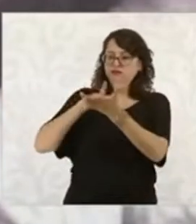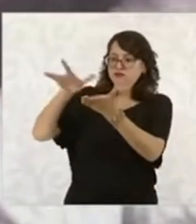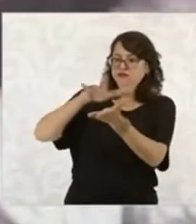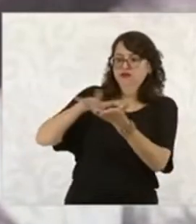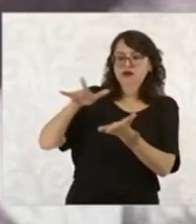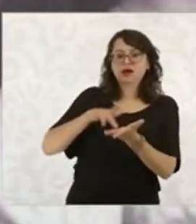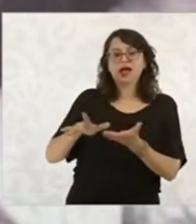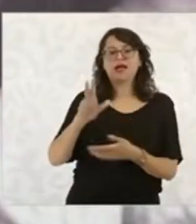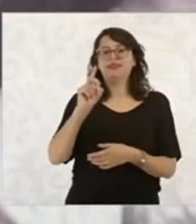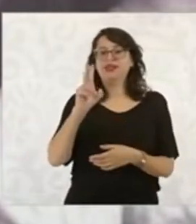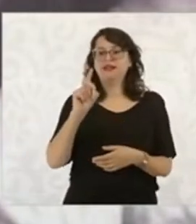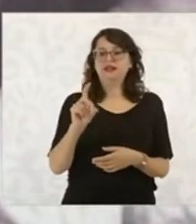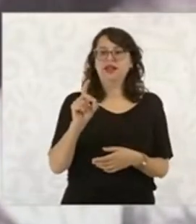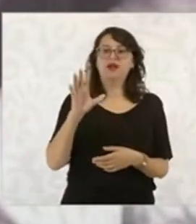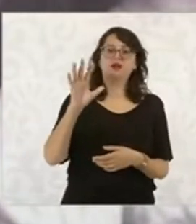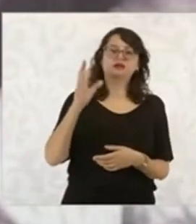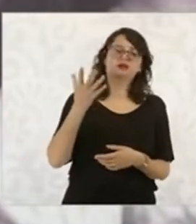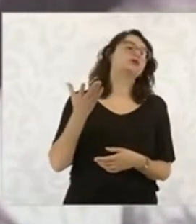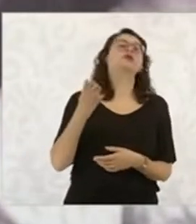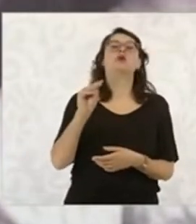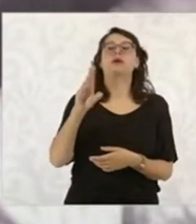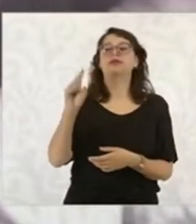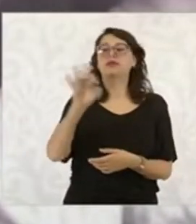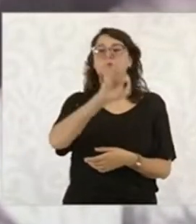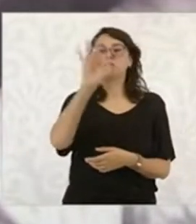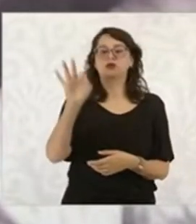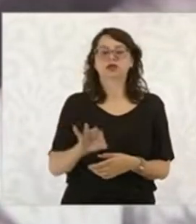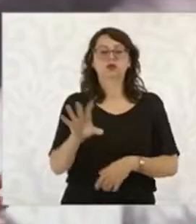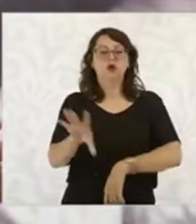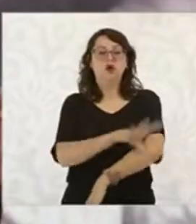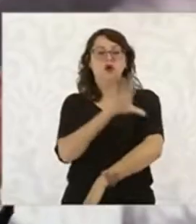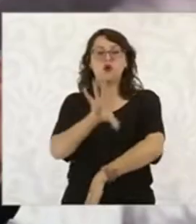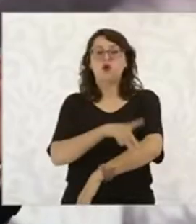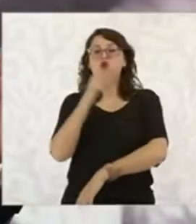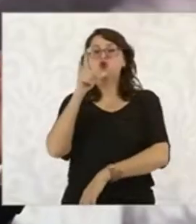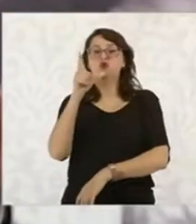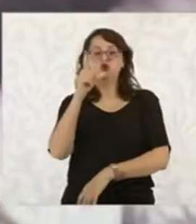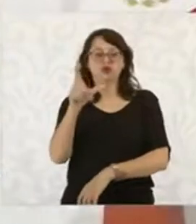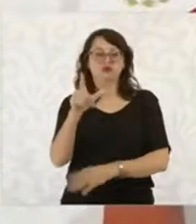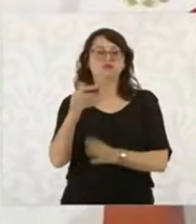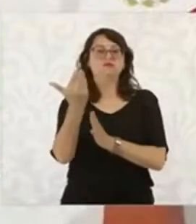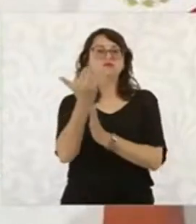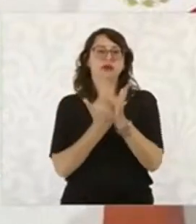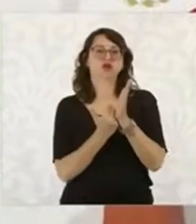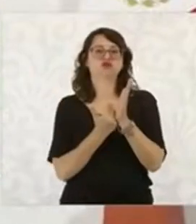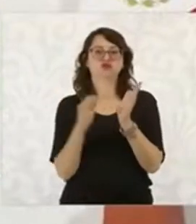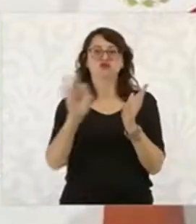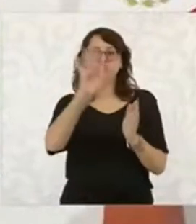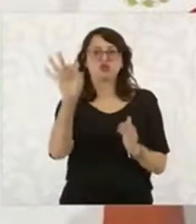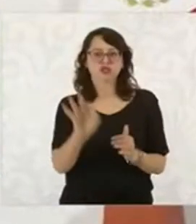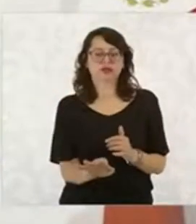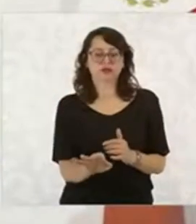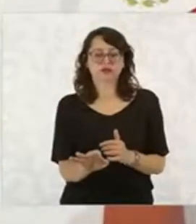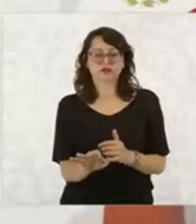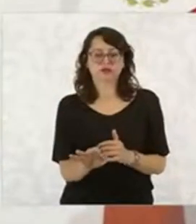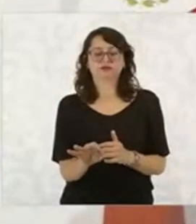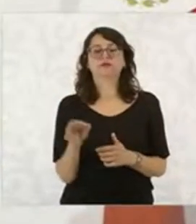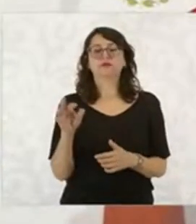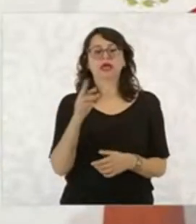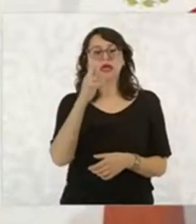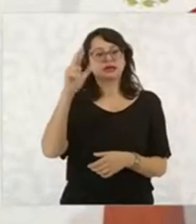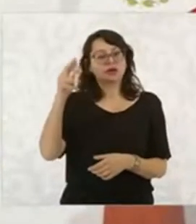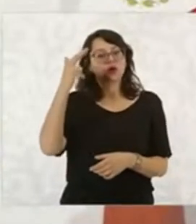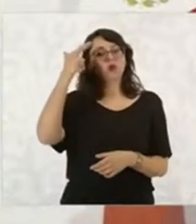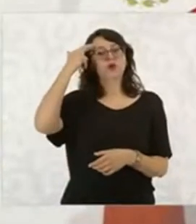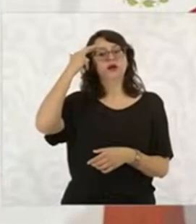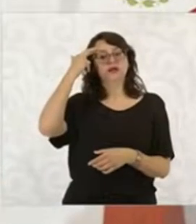40 y 95% de lo que gastan en energía eléctrica. Hay que recordar, es muy importante recordar, que